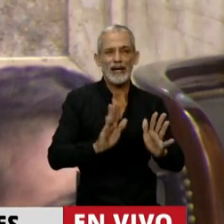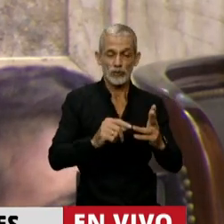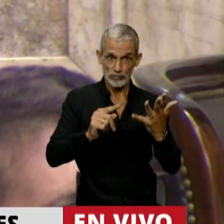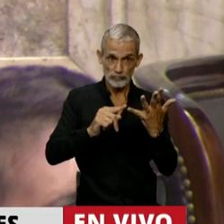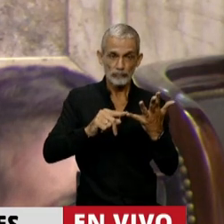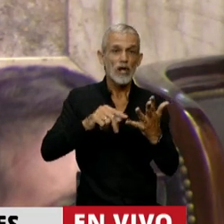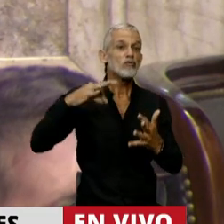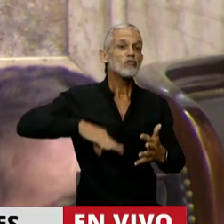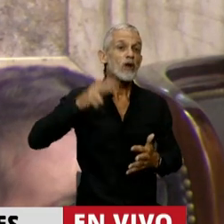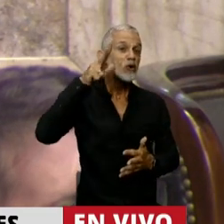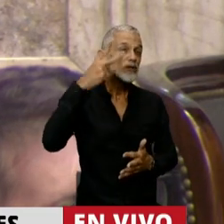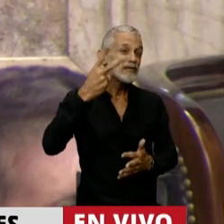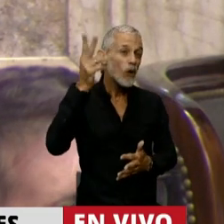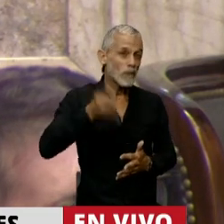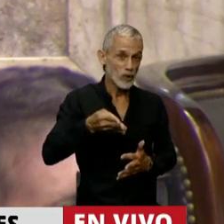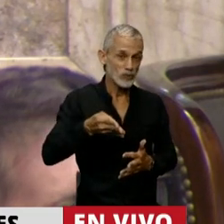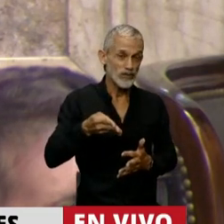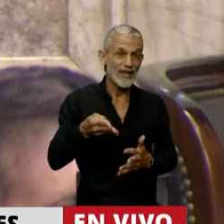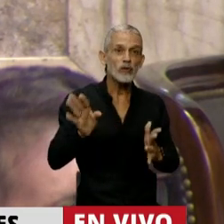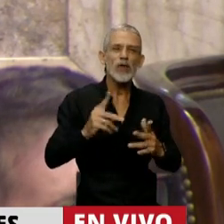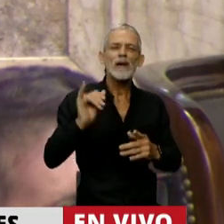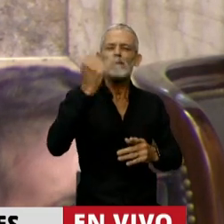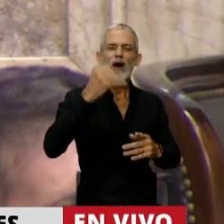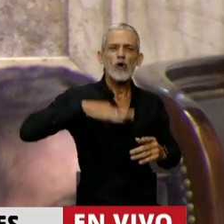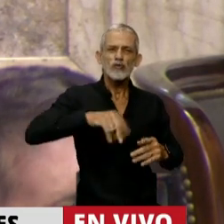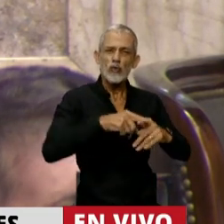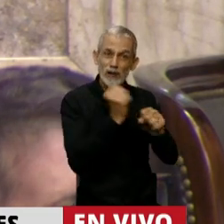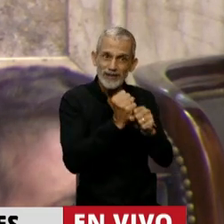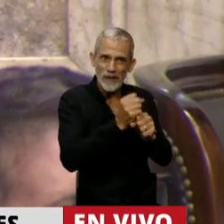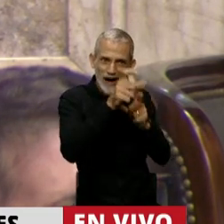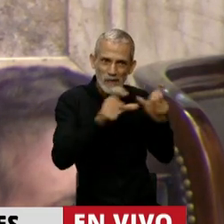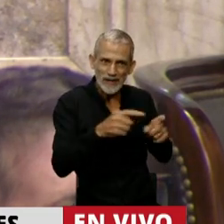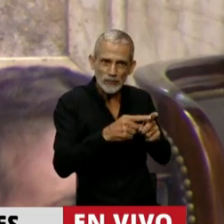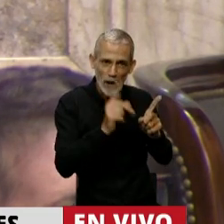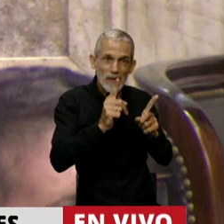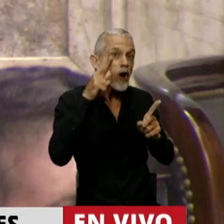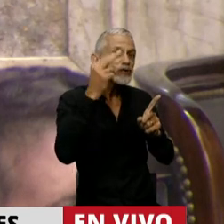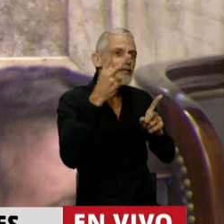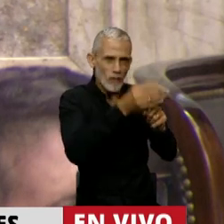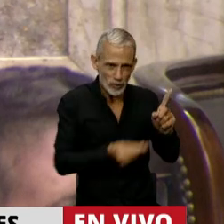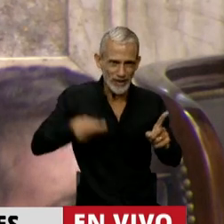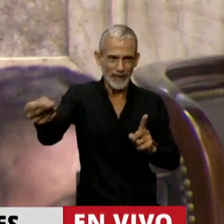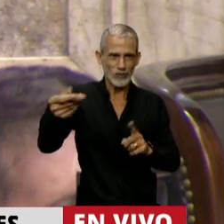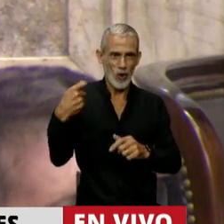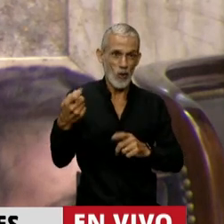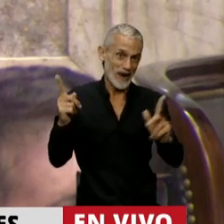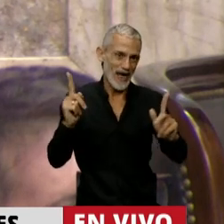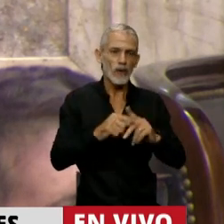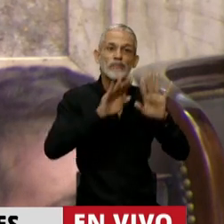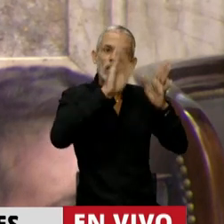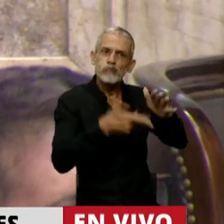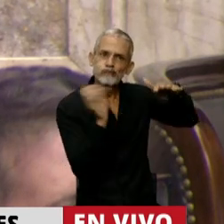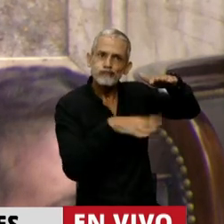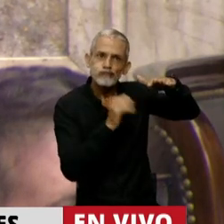el 82% móvil del mejor salario en actividad, que se use la plata del Fondo de Garantía